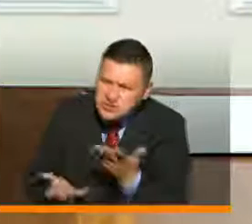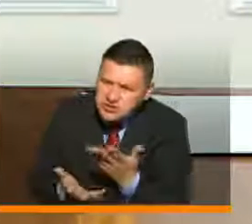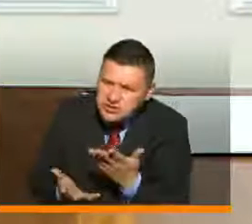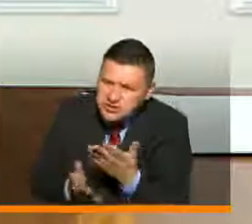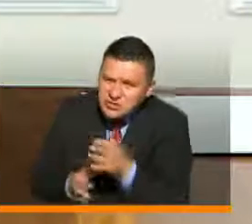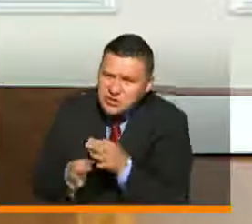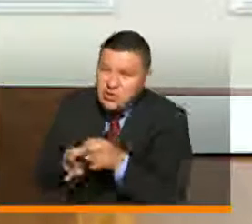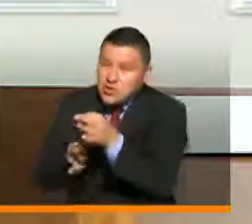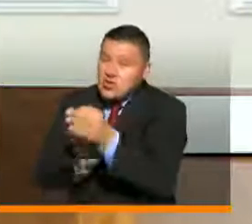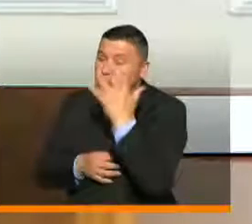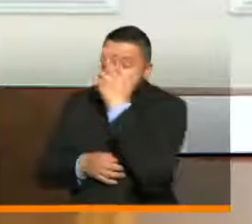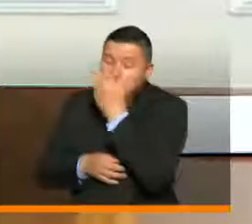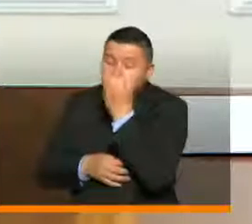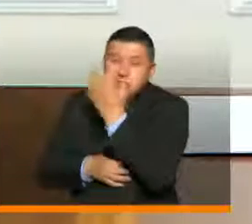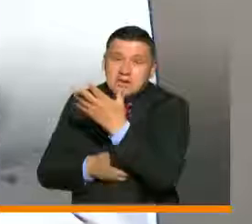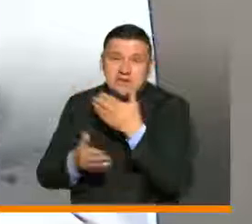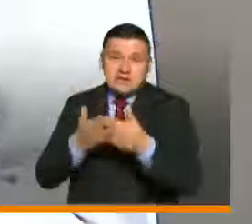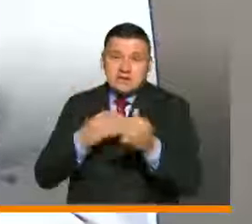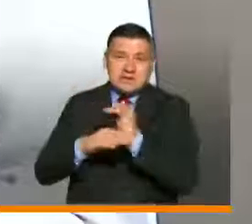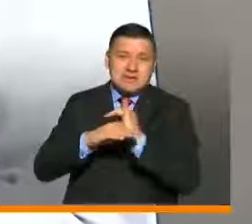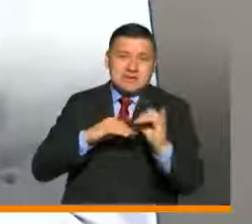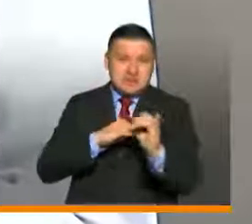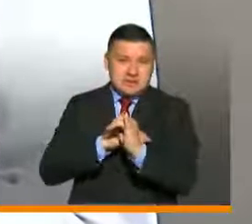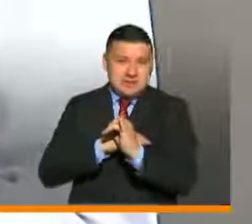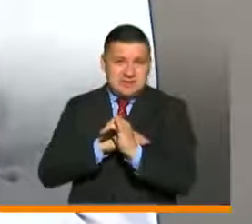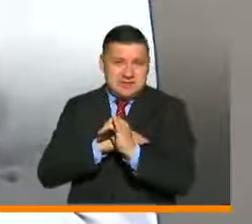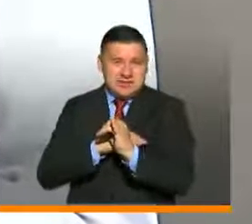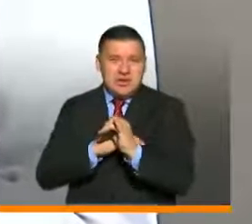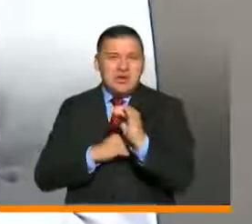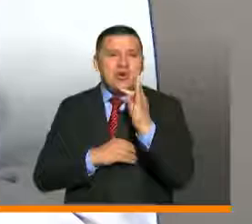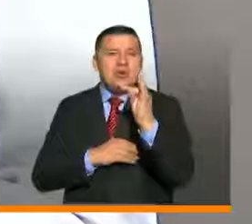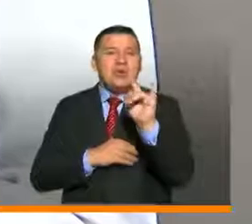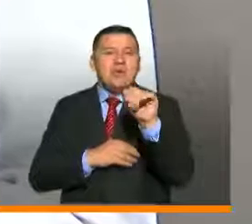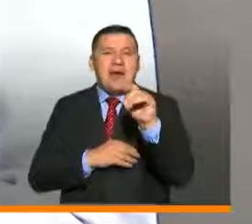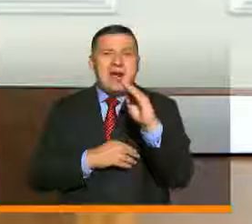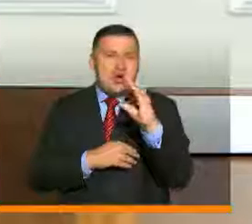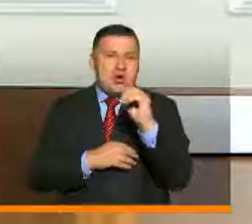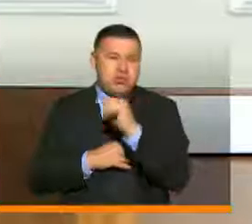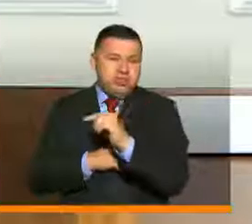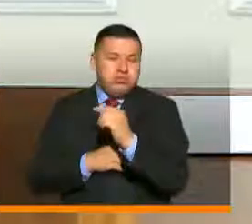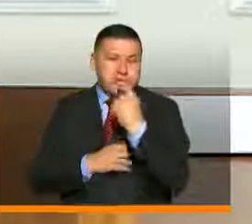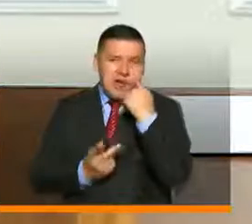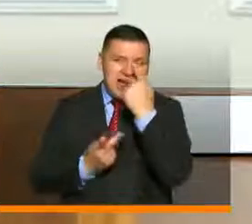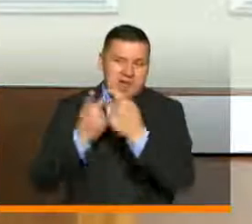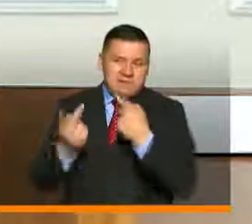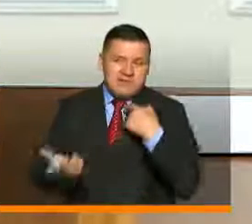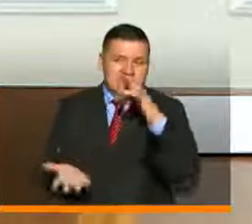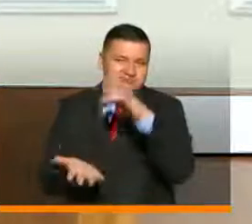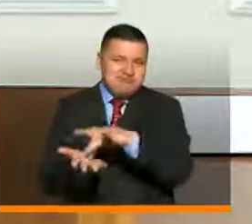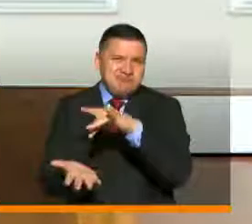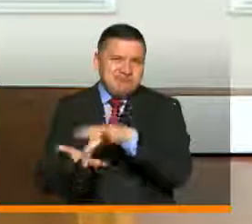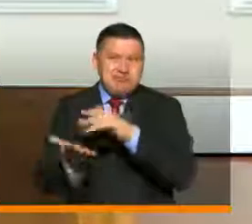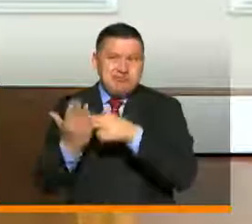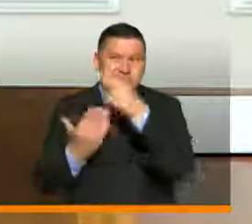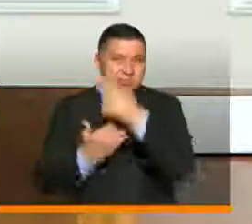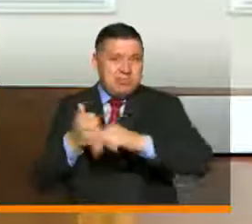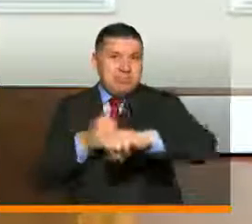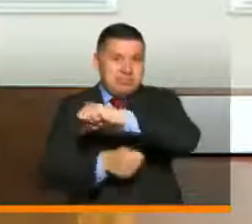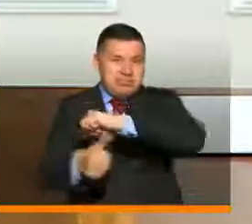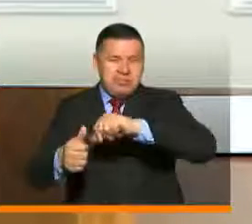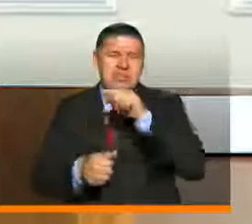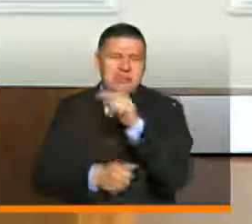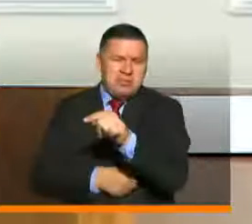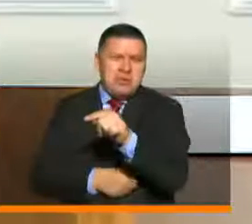ese lugar maravilloso que están andrés de tumaco la hemos visitado en varias ocasiones estamos trabajando proyectos productivos